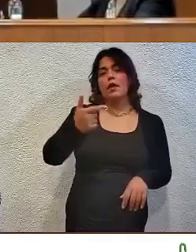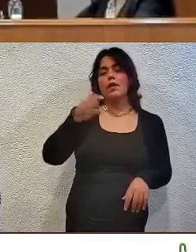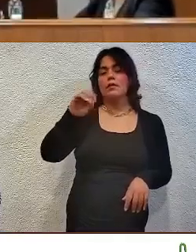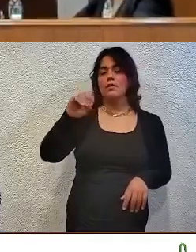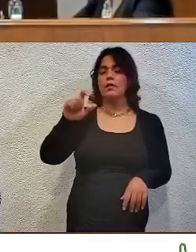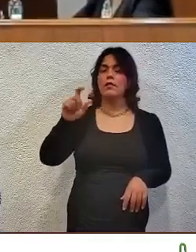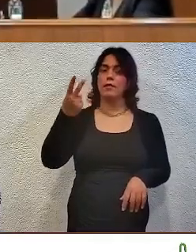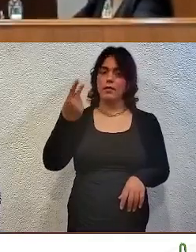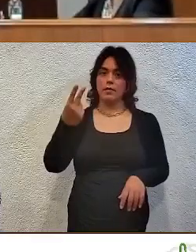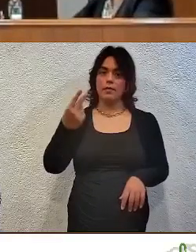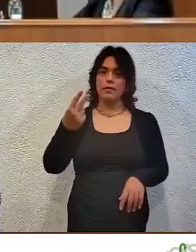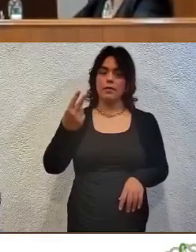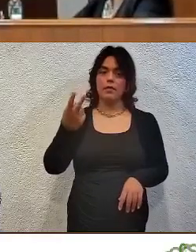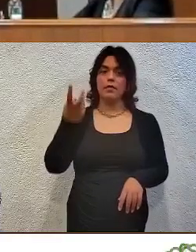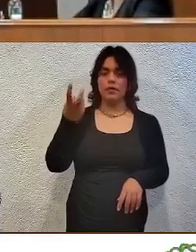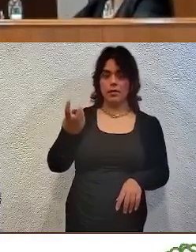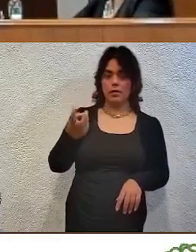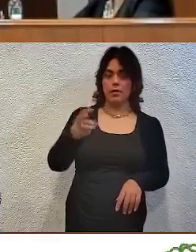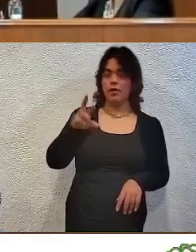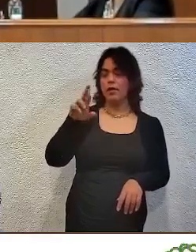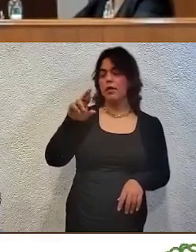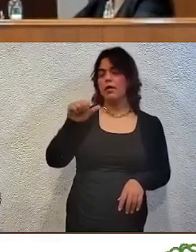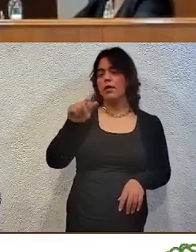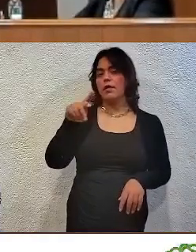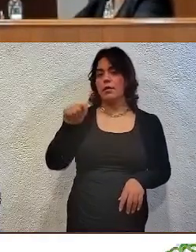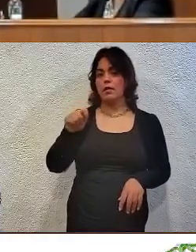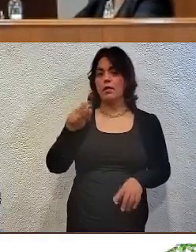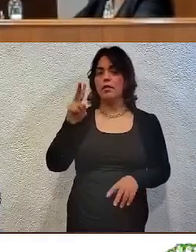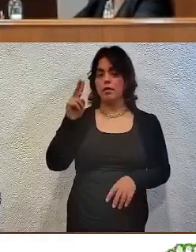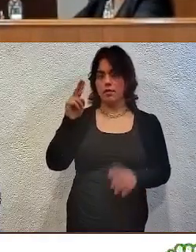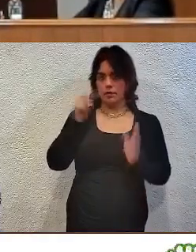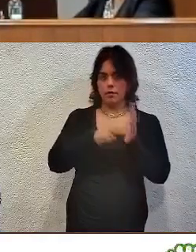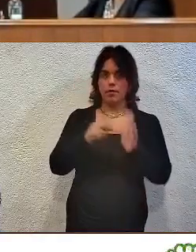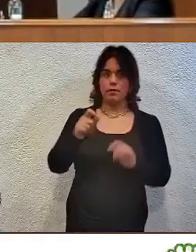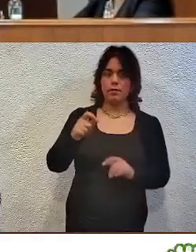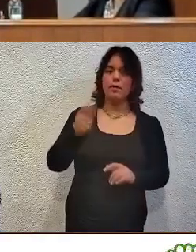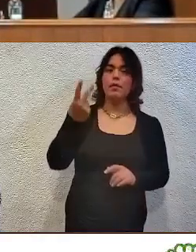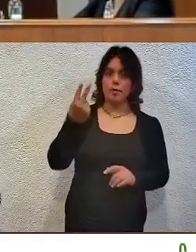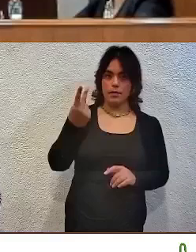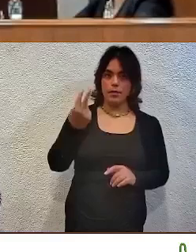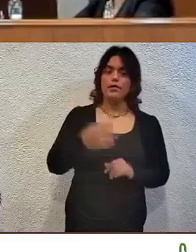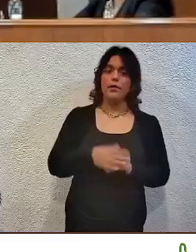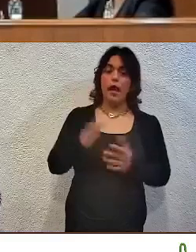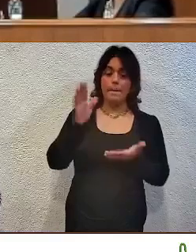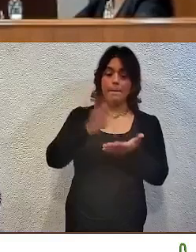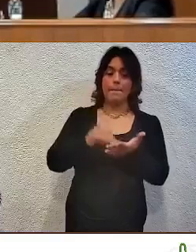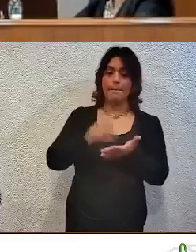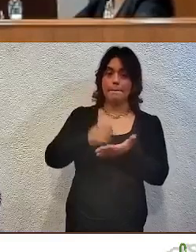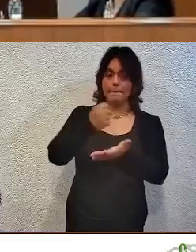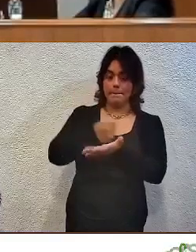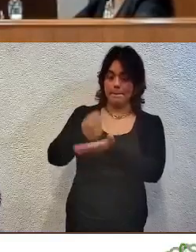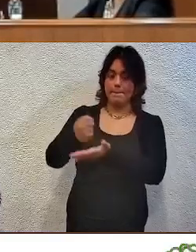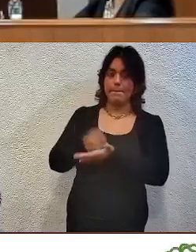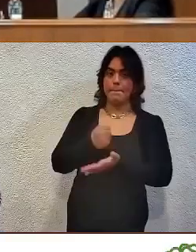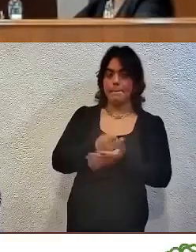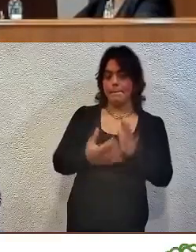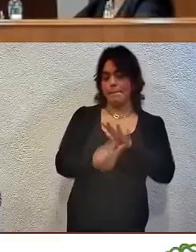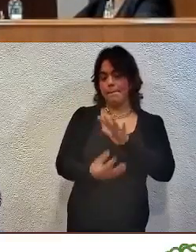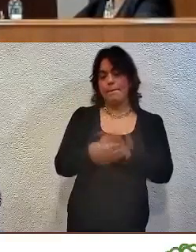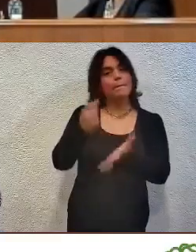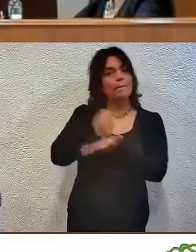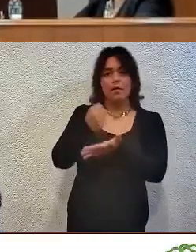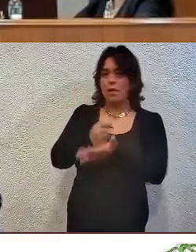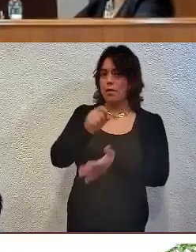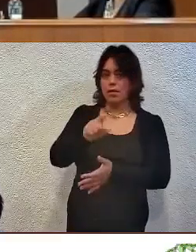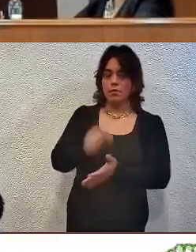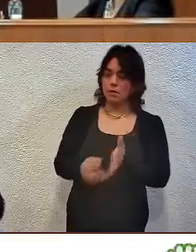recurso de apelación RAT 007, ambos de este año, por lo que deberá glosarse copia certificada de la sentencia a los autos del